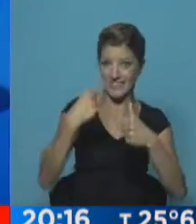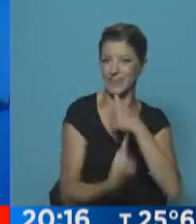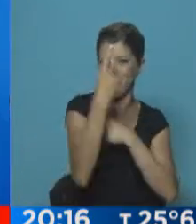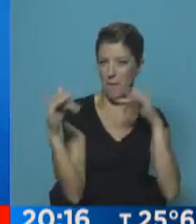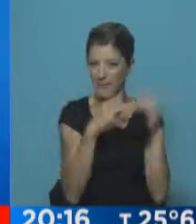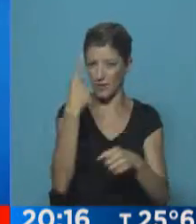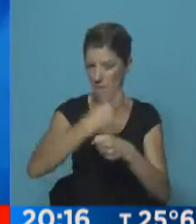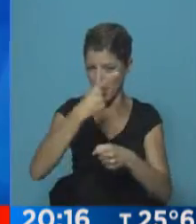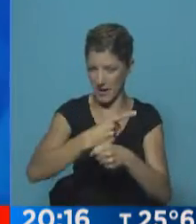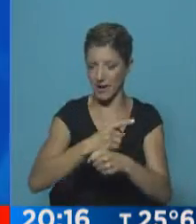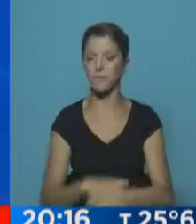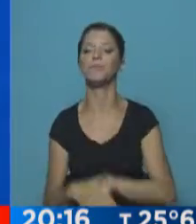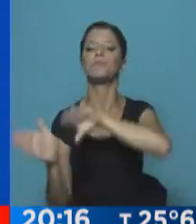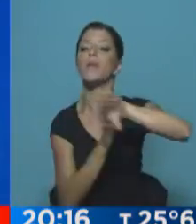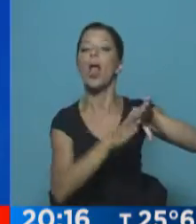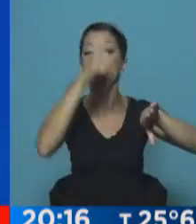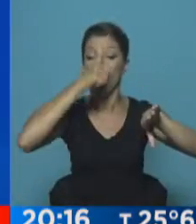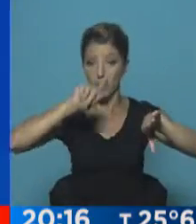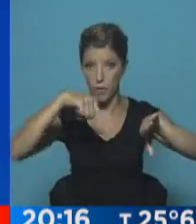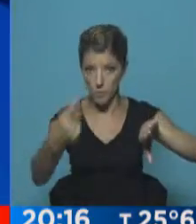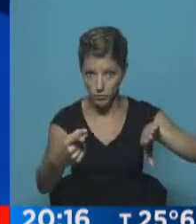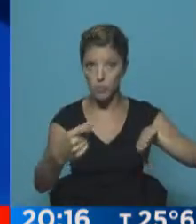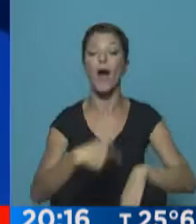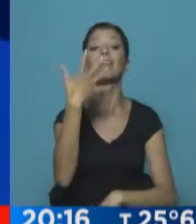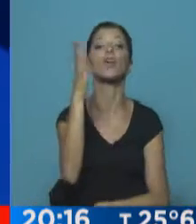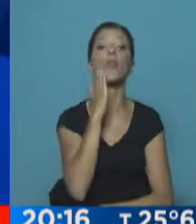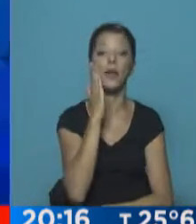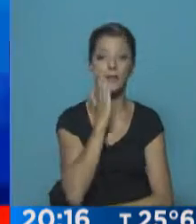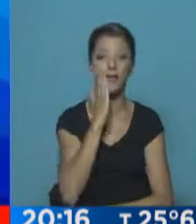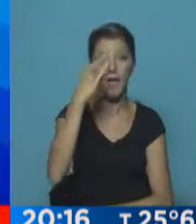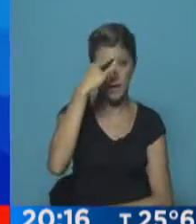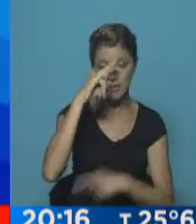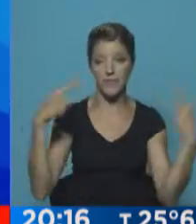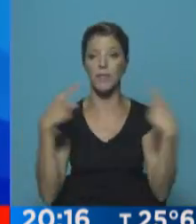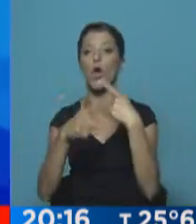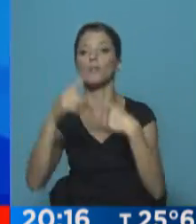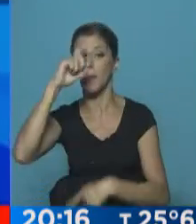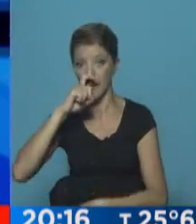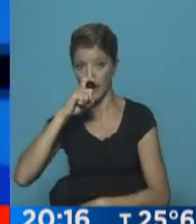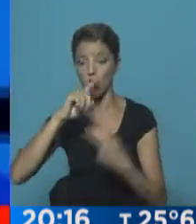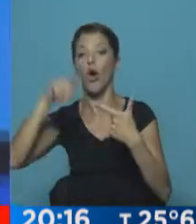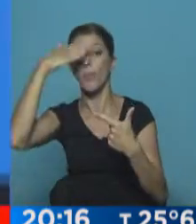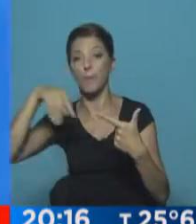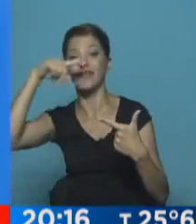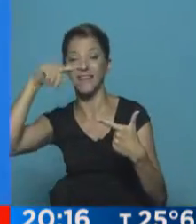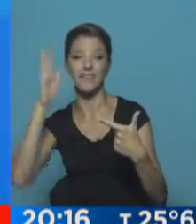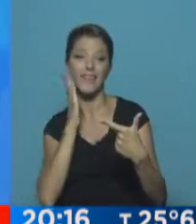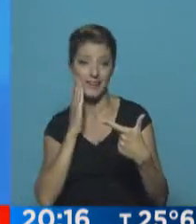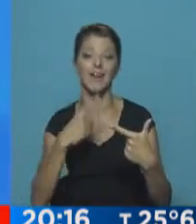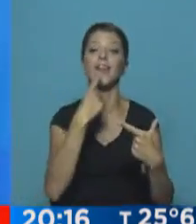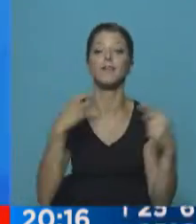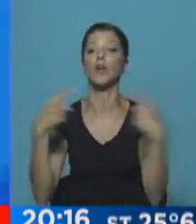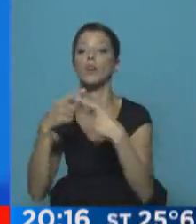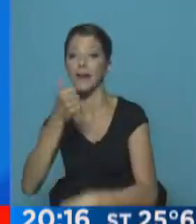División. El domingo 7, a las 17, Independiente Belgrano. A las 19, River Quilmes.